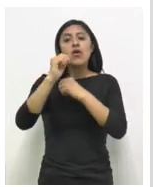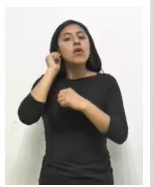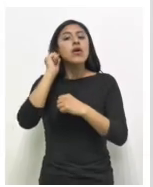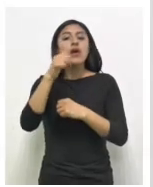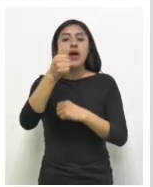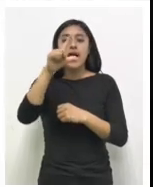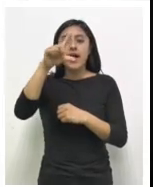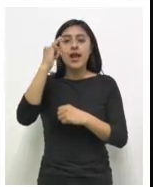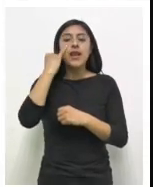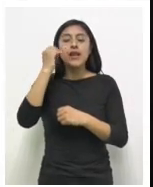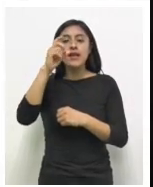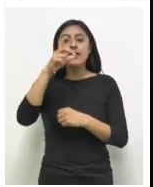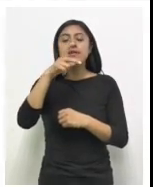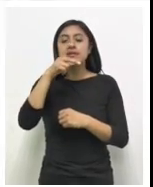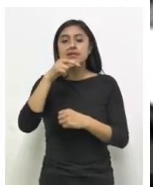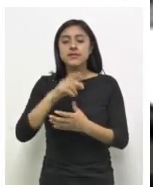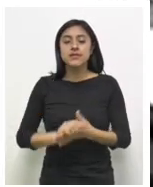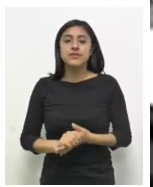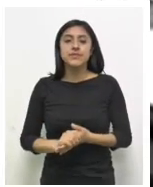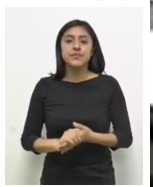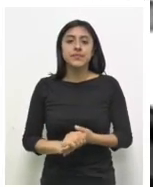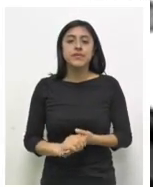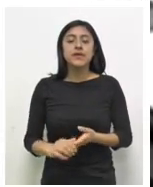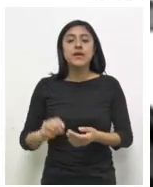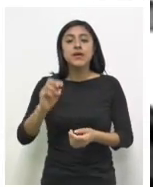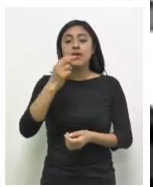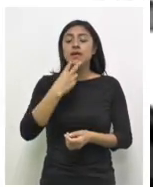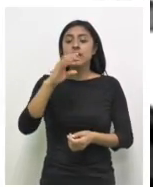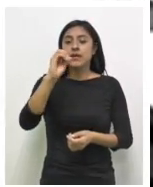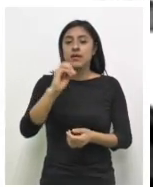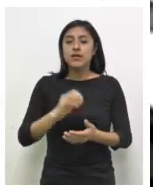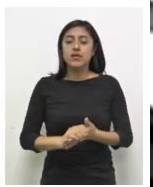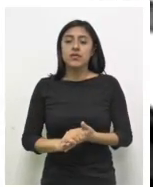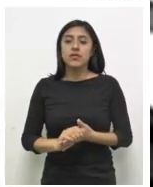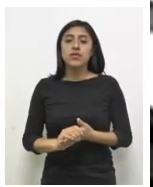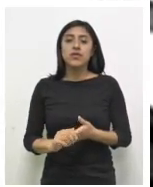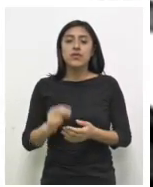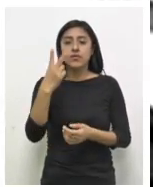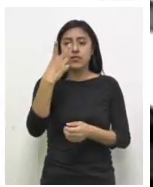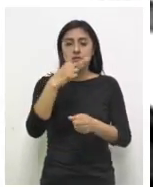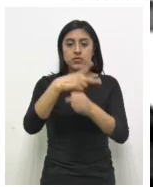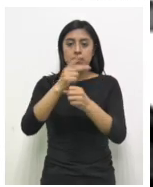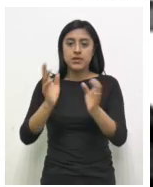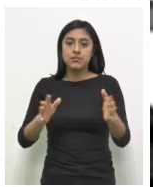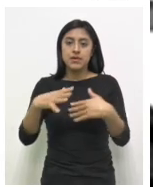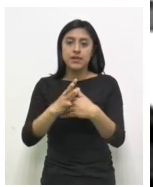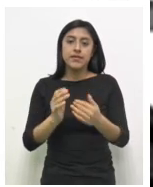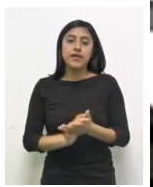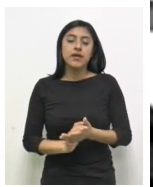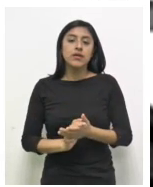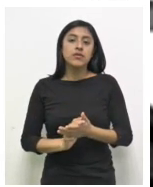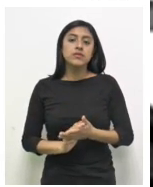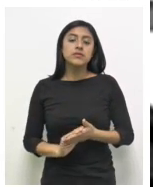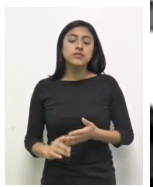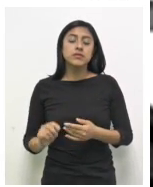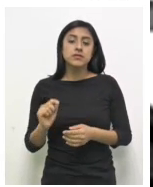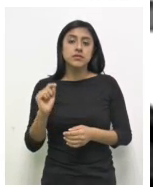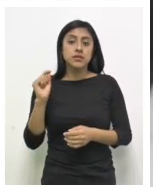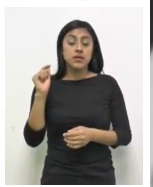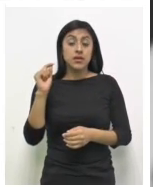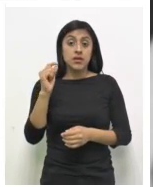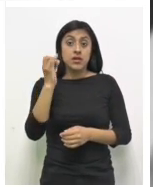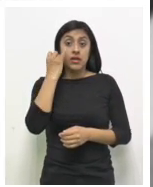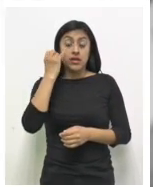López. Sus estudios los inició en la Escuela Normal para Varones, donde se graduó años después como maestro de educación primaria